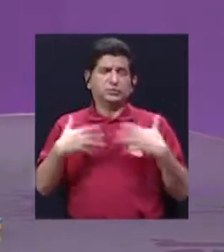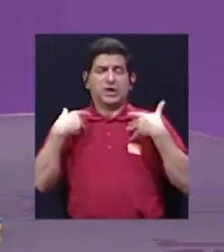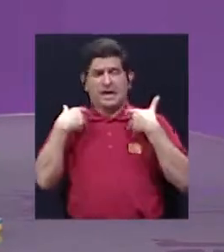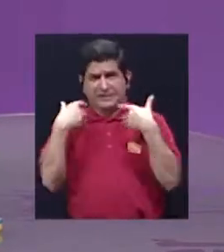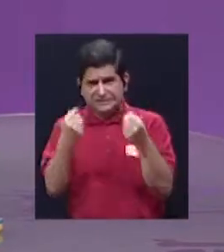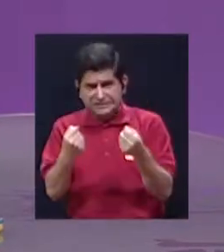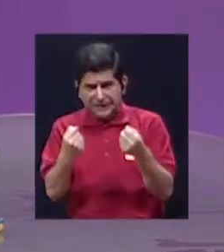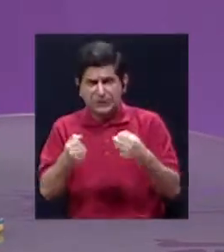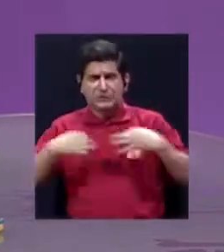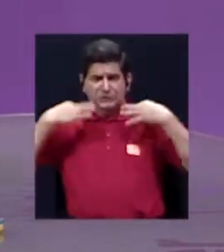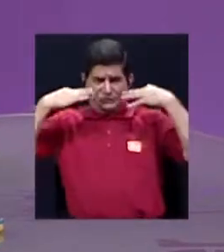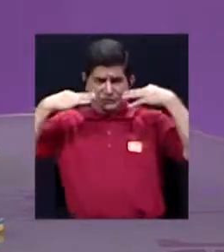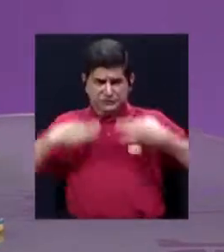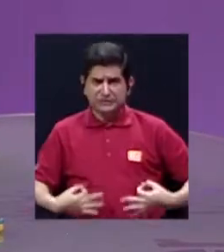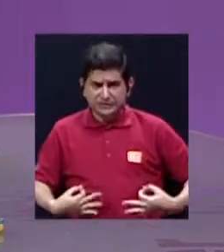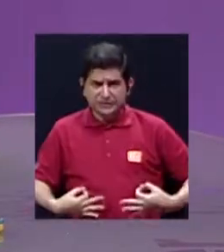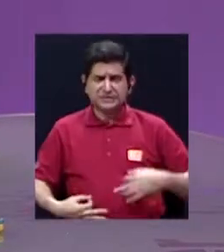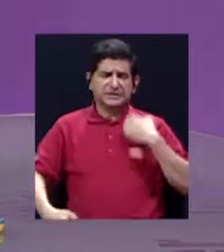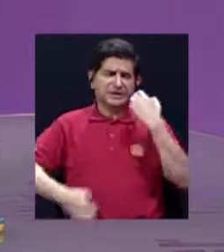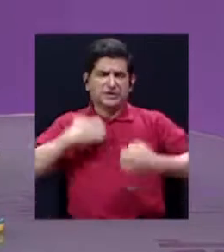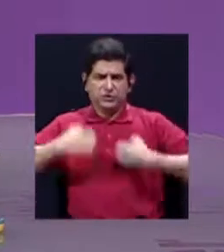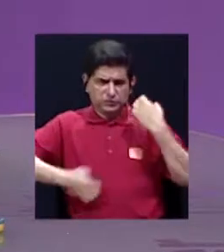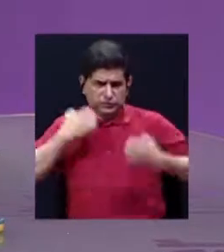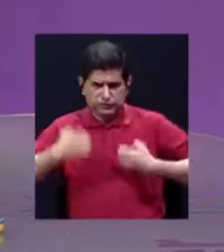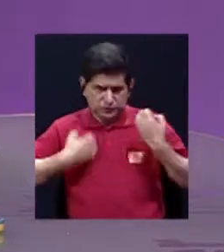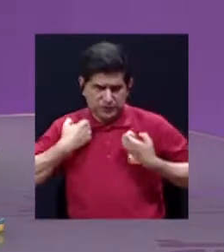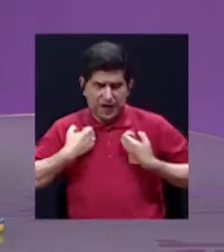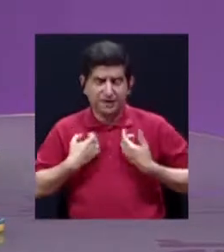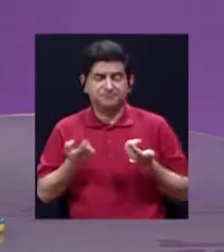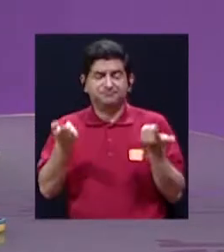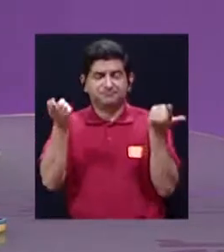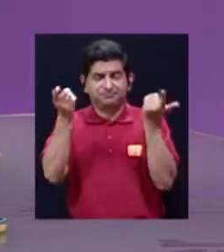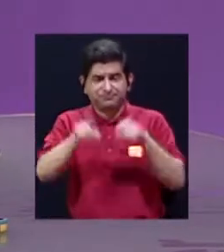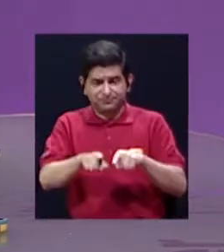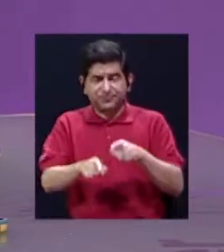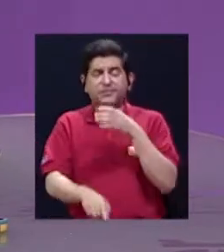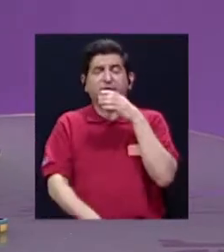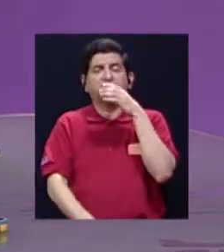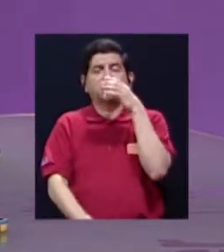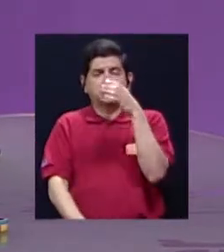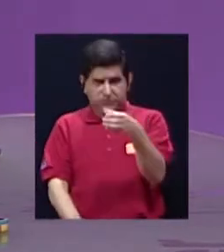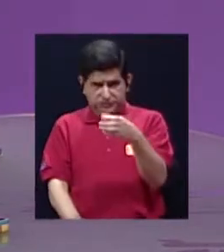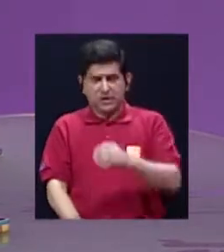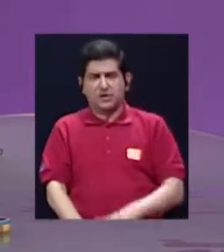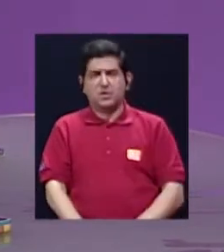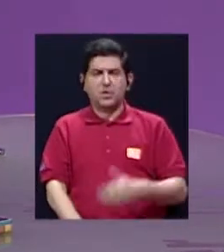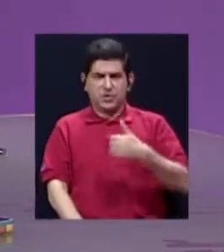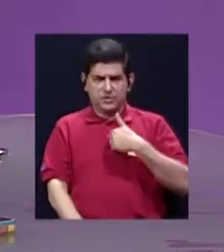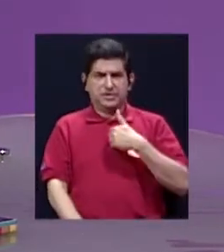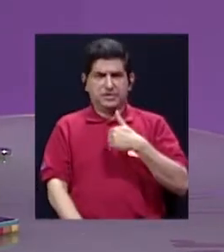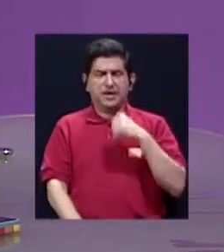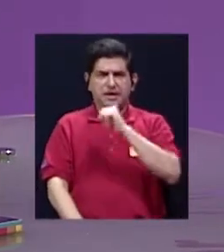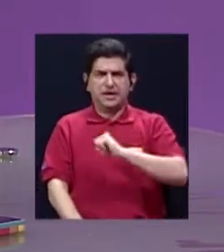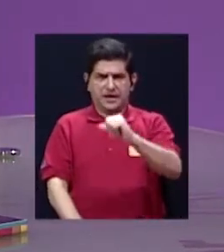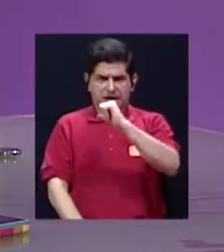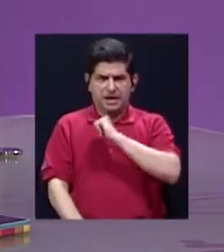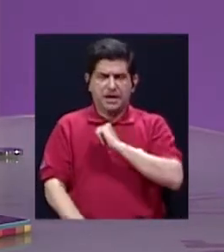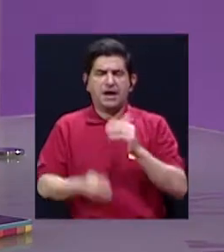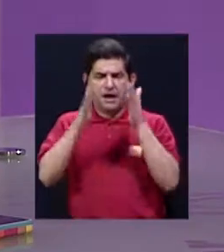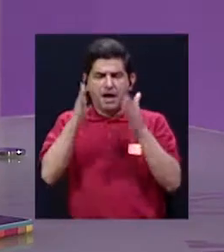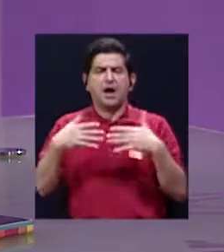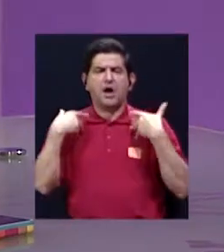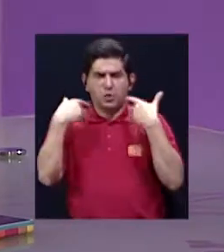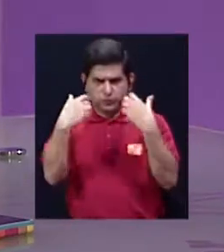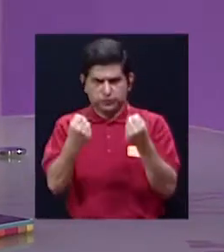salud, tanto física como emocional, y en esos casos la recomendación por parte de las autoridades en